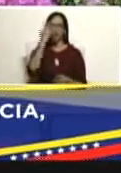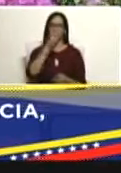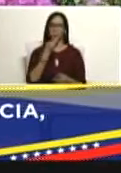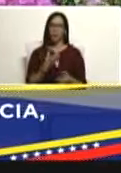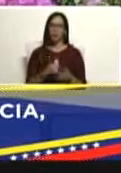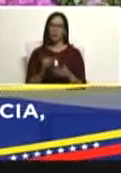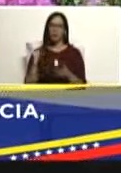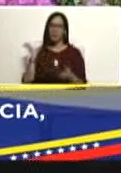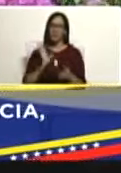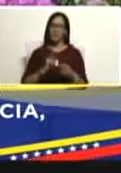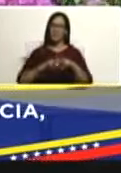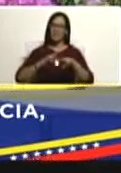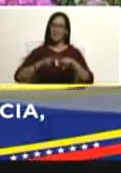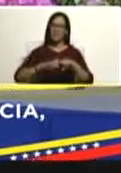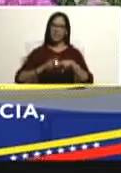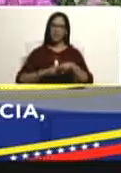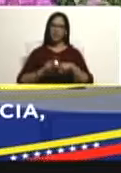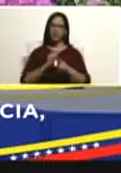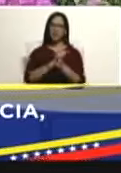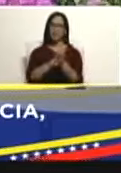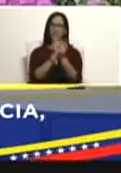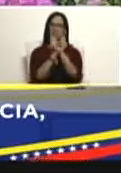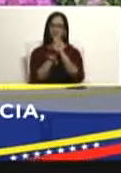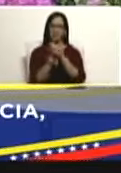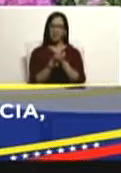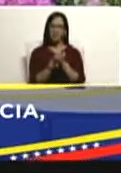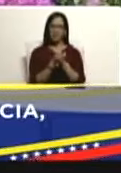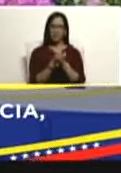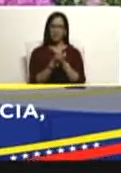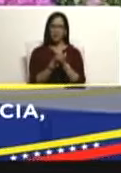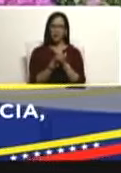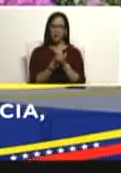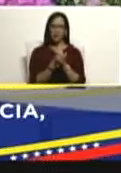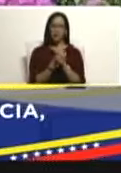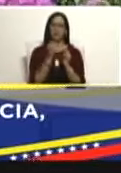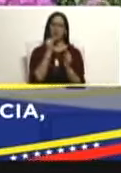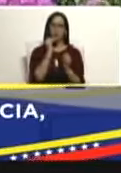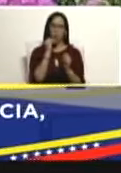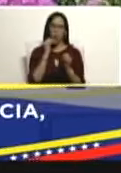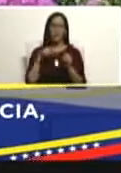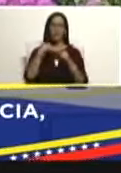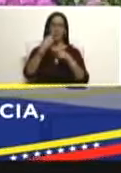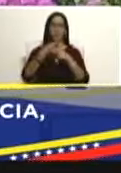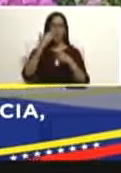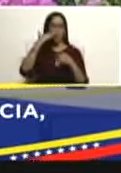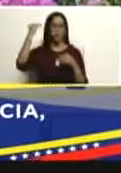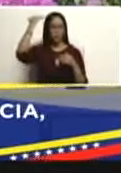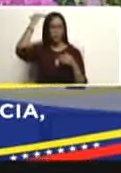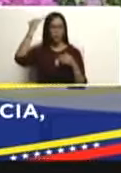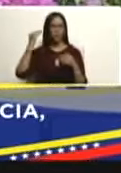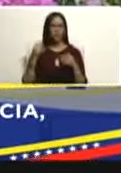de ser niño. Está en la transición a ser joven y después adulto. Y esa